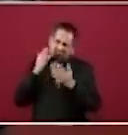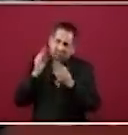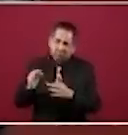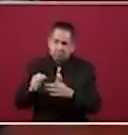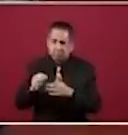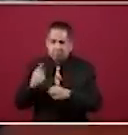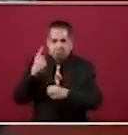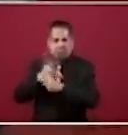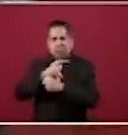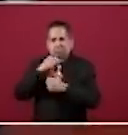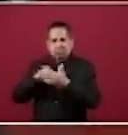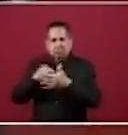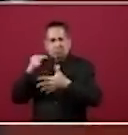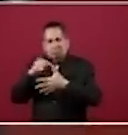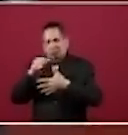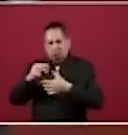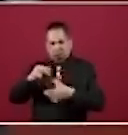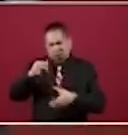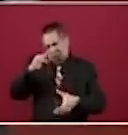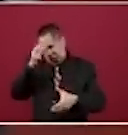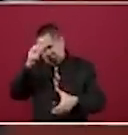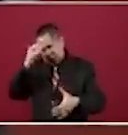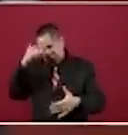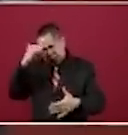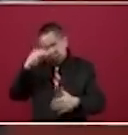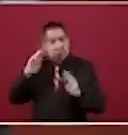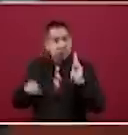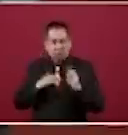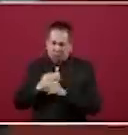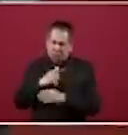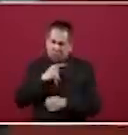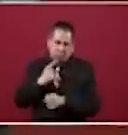ocupando los primeros lugares en conocimiento en el mundo.